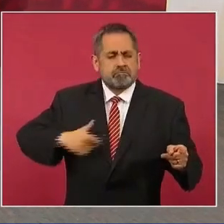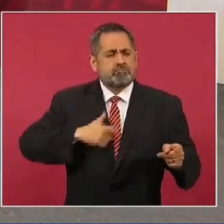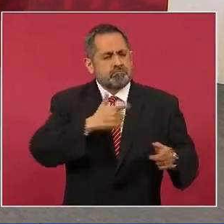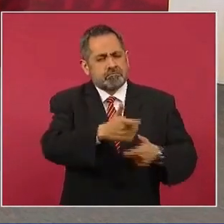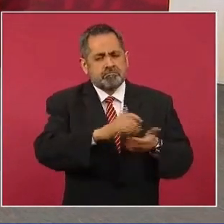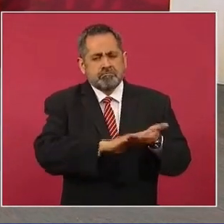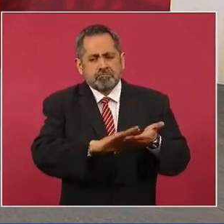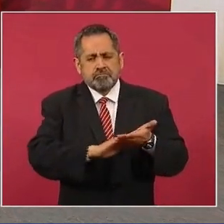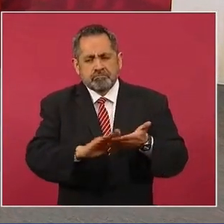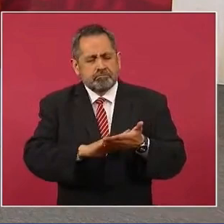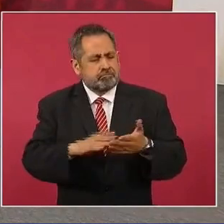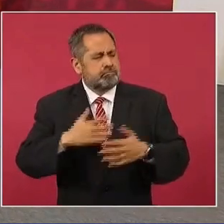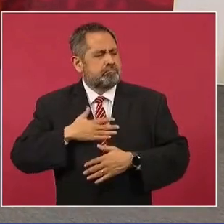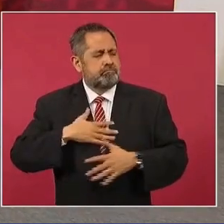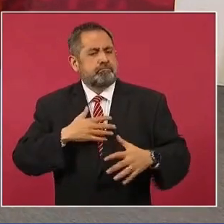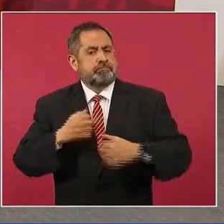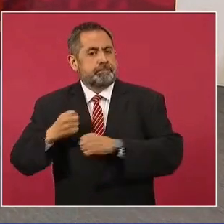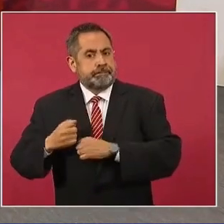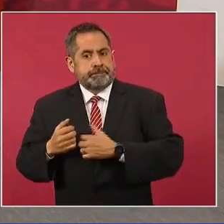en deuda pública.